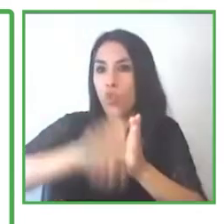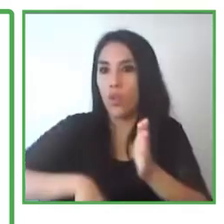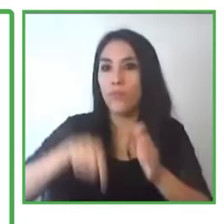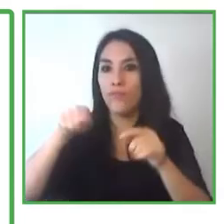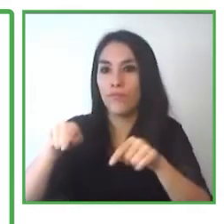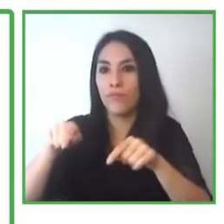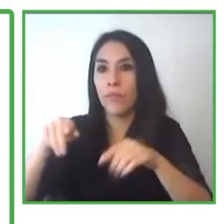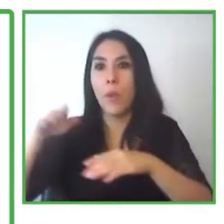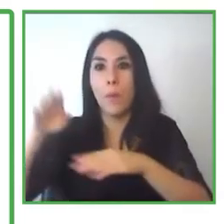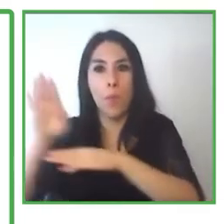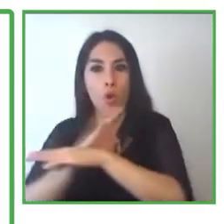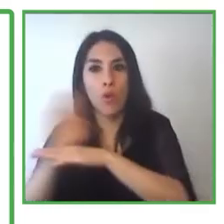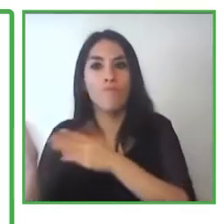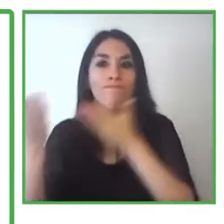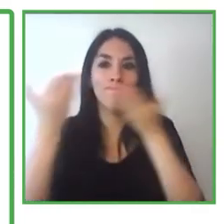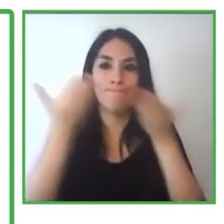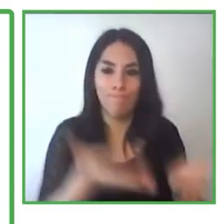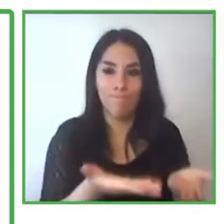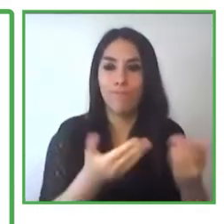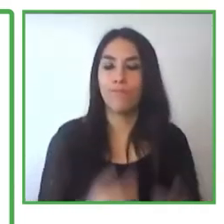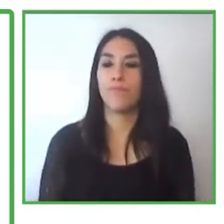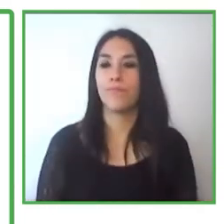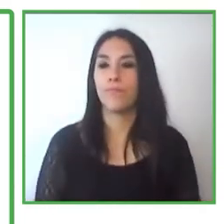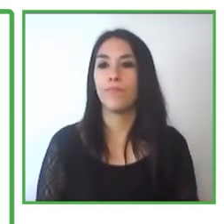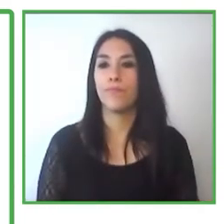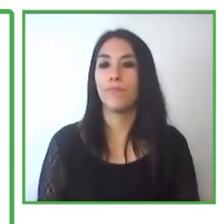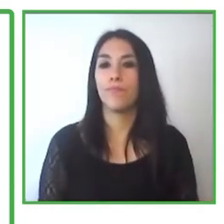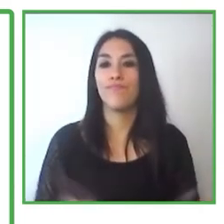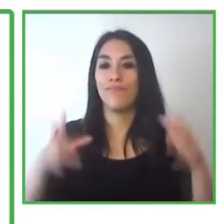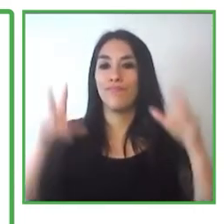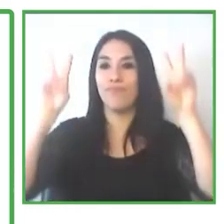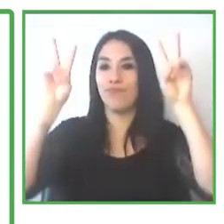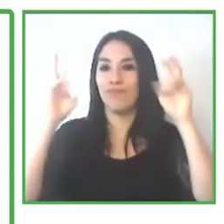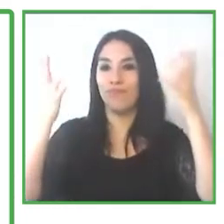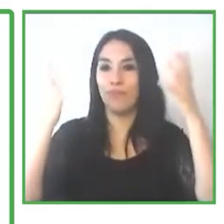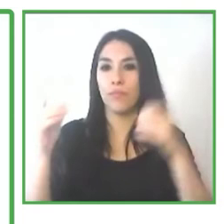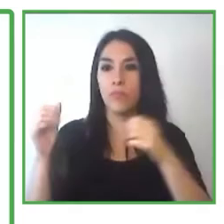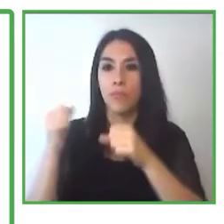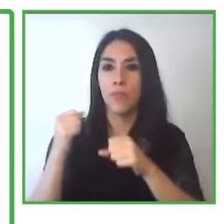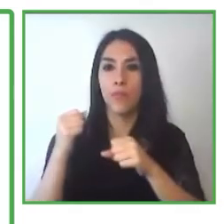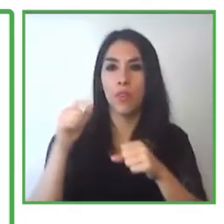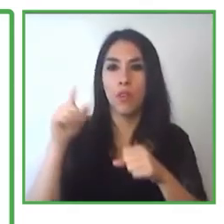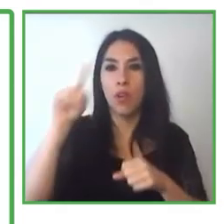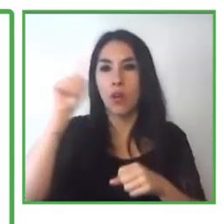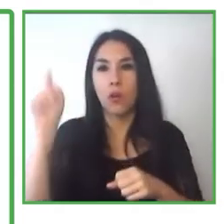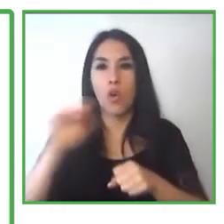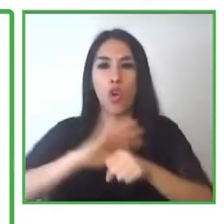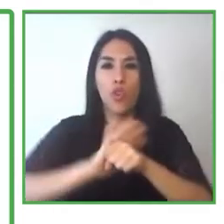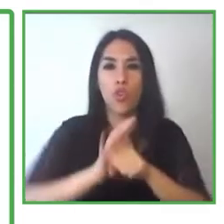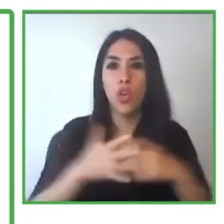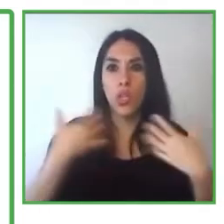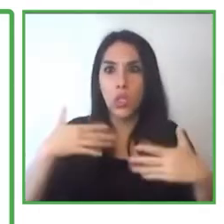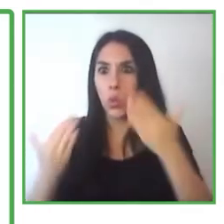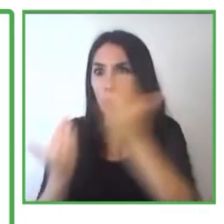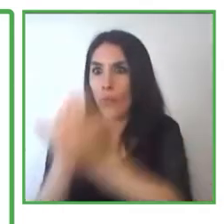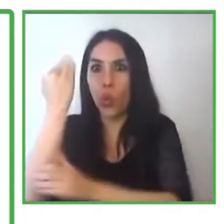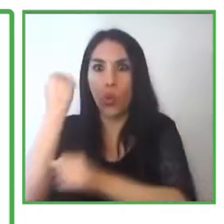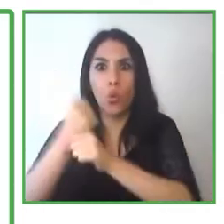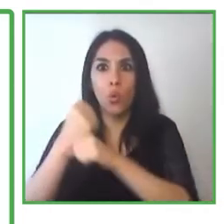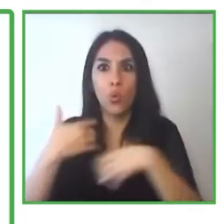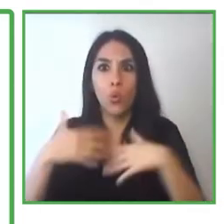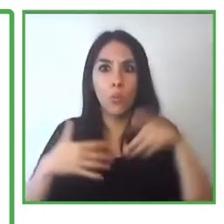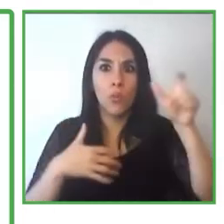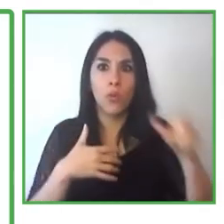de atención sociosanitaria, temas de limpieza, etcétera, que generaron pues unas inserciones laborales que quizá antes